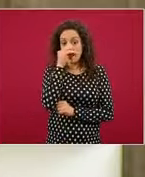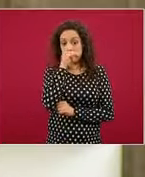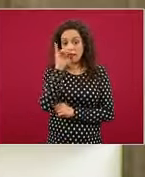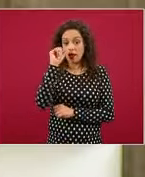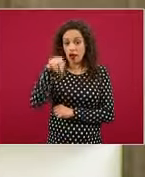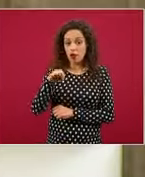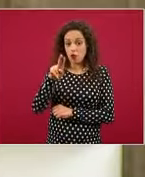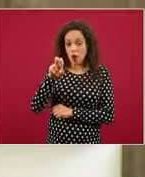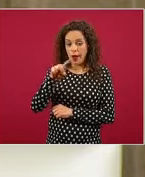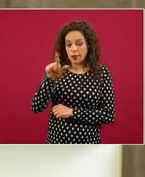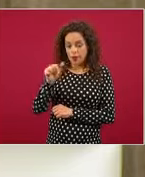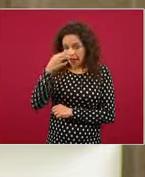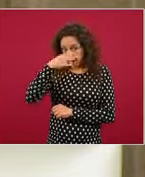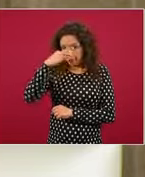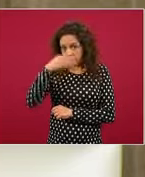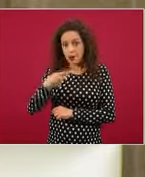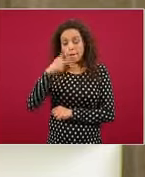Pero hay un problema,